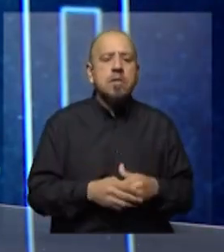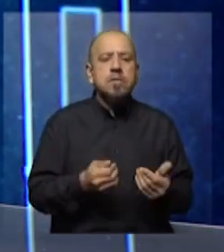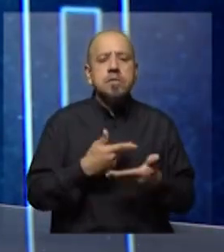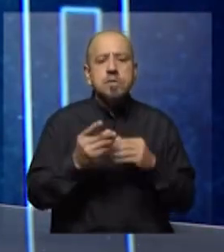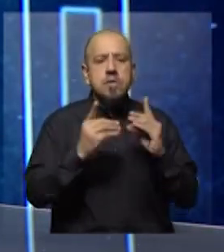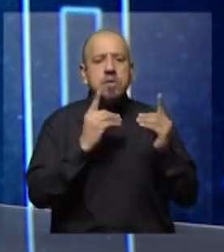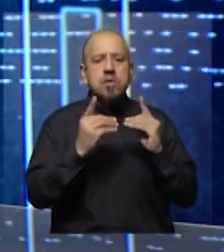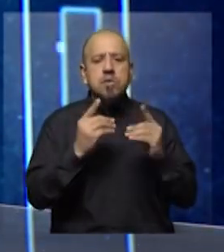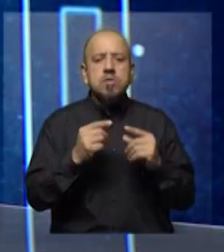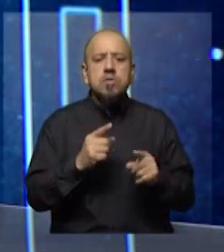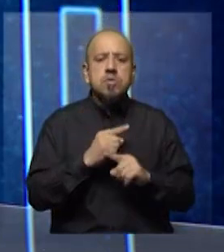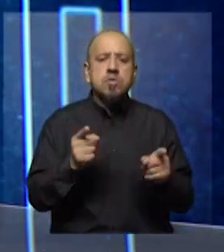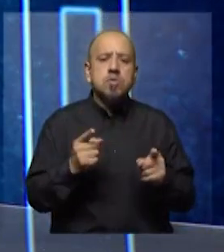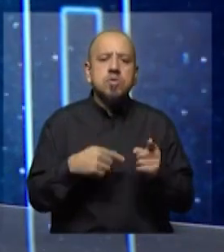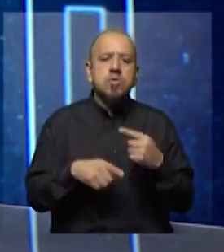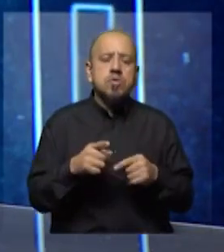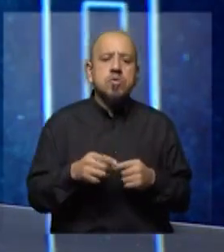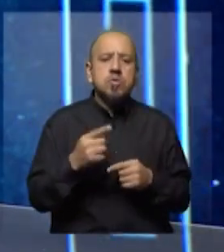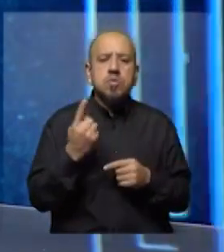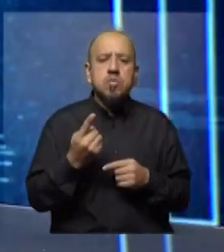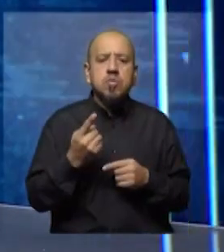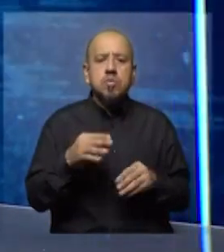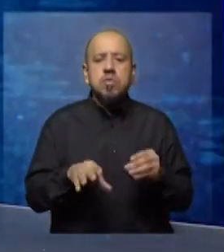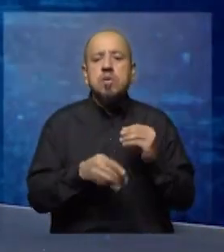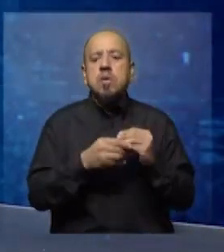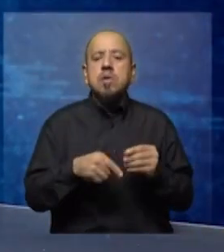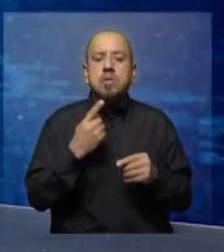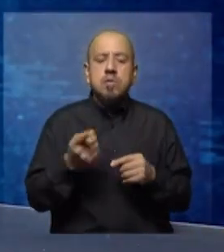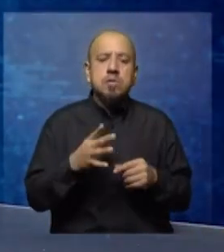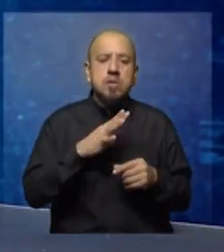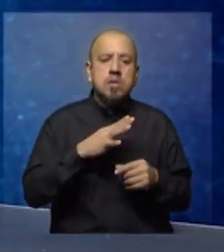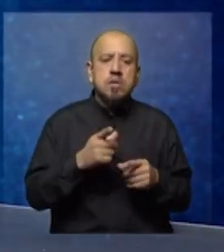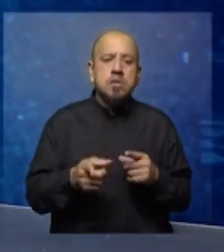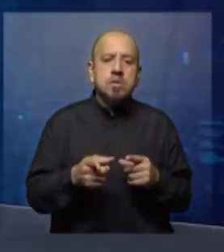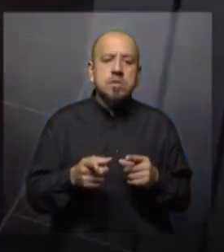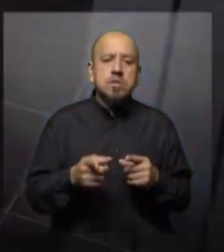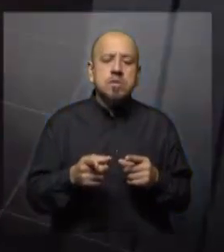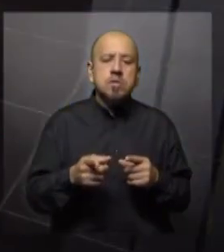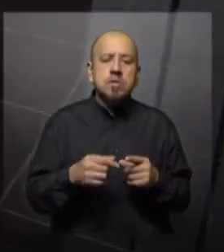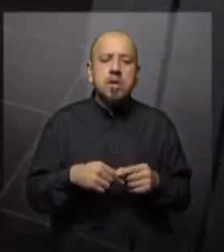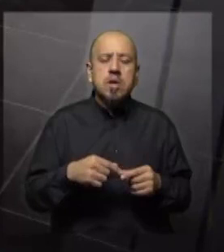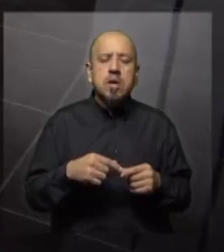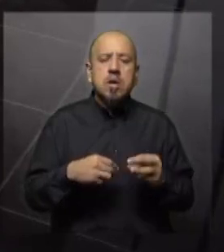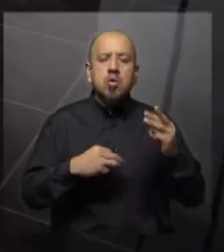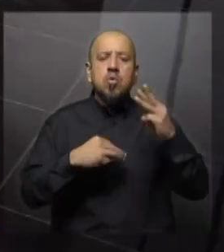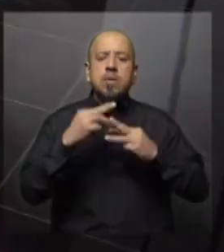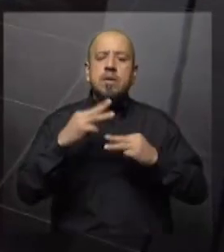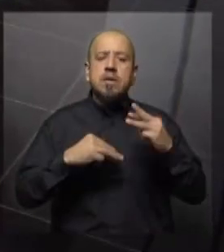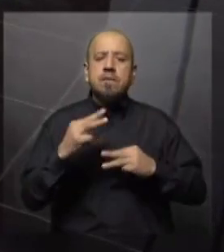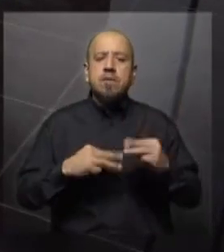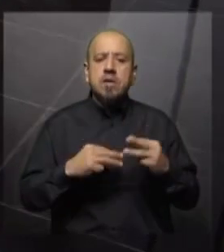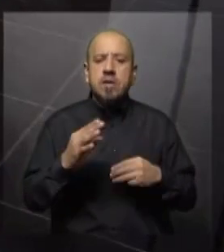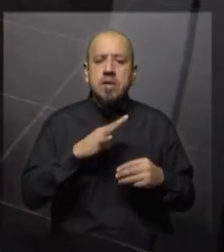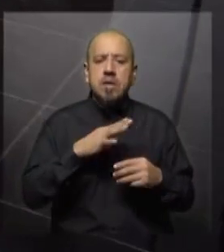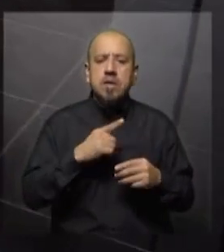no de combate de que una viene a superar la otra Hay una famosa metáfora que que aparece acá